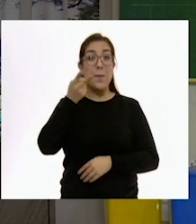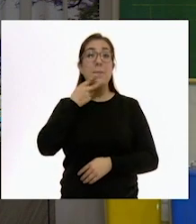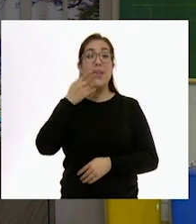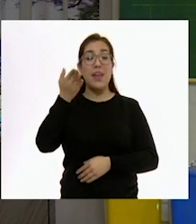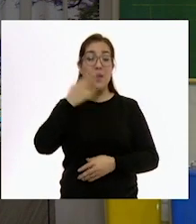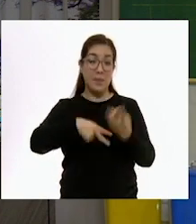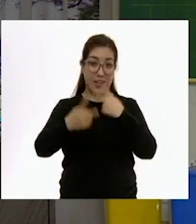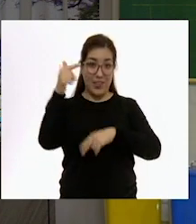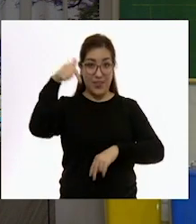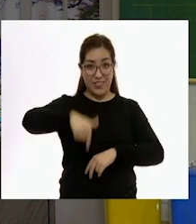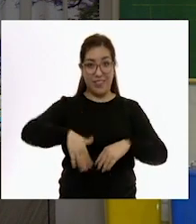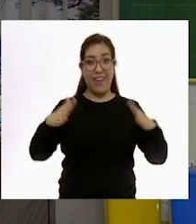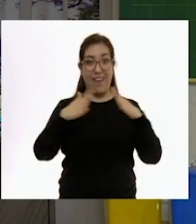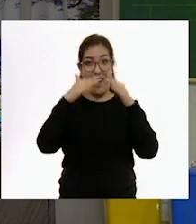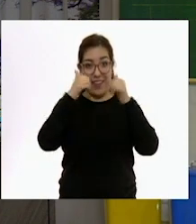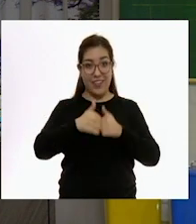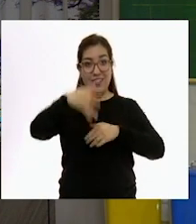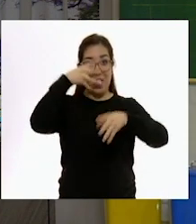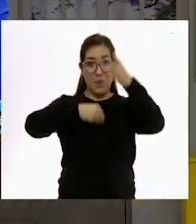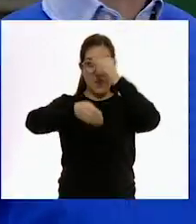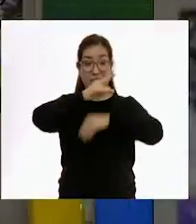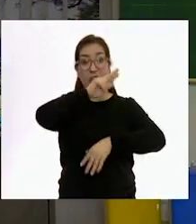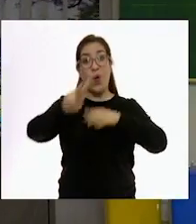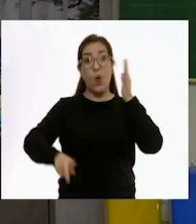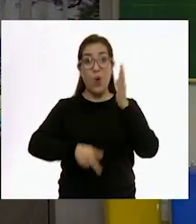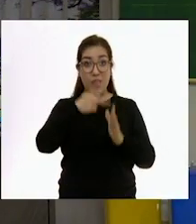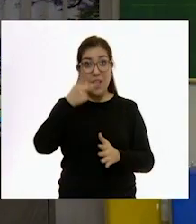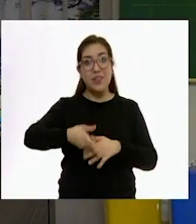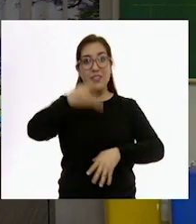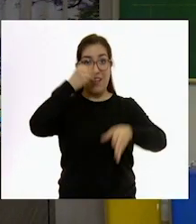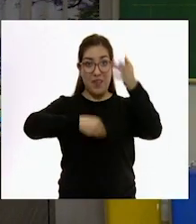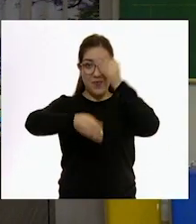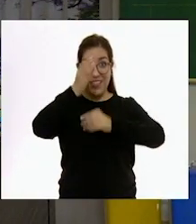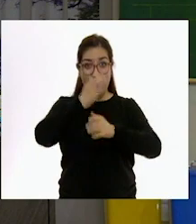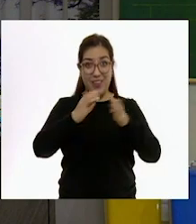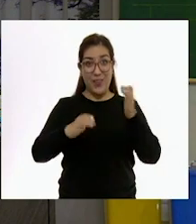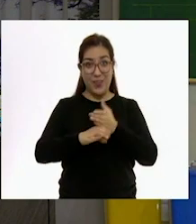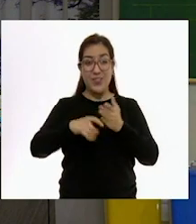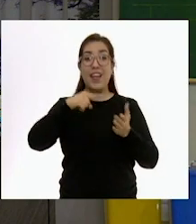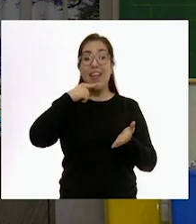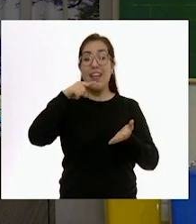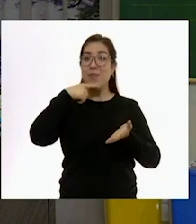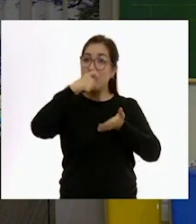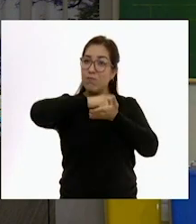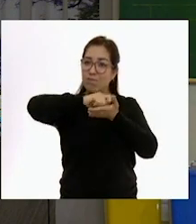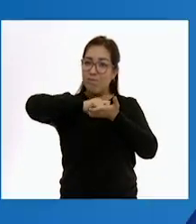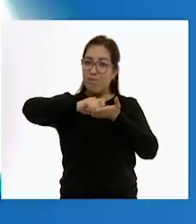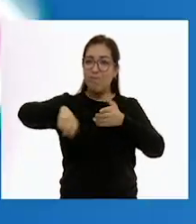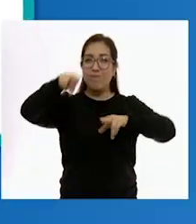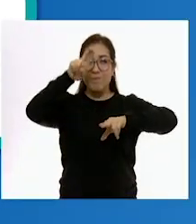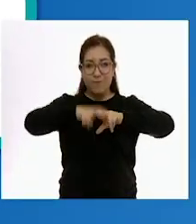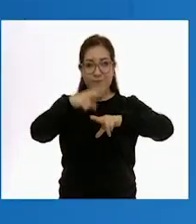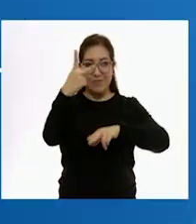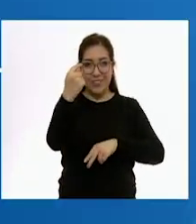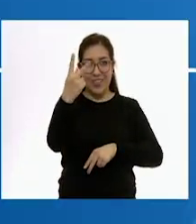manera diferente en la que podemos seguir aprendiendo. Tomen su lápiz y papel y siéntense frente a la televisión.